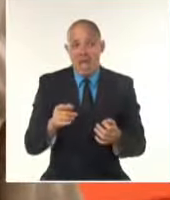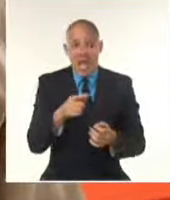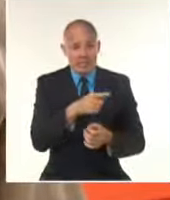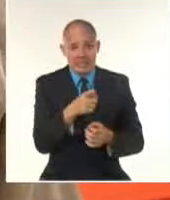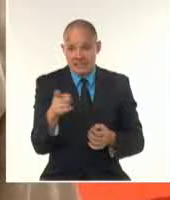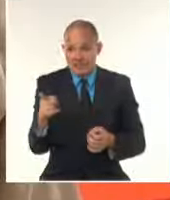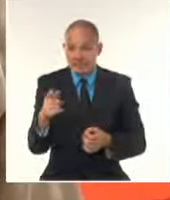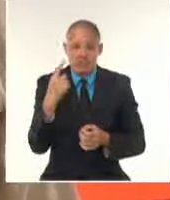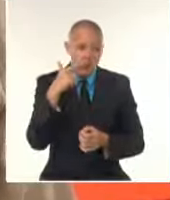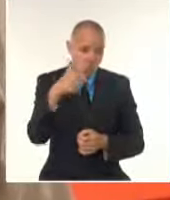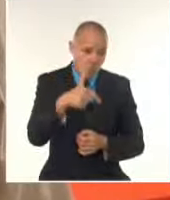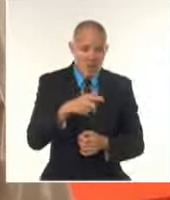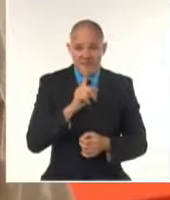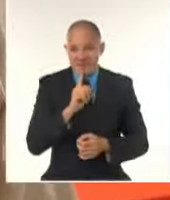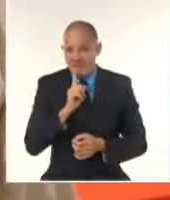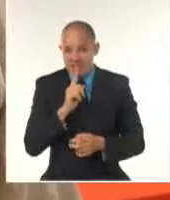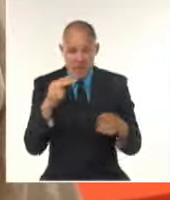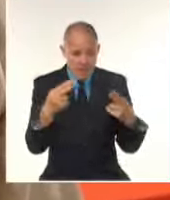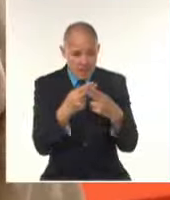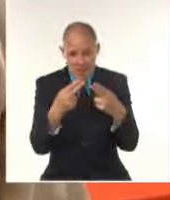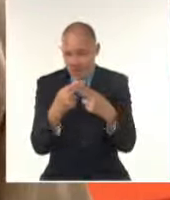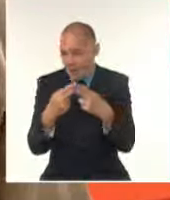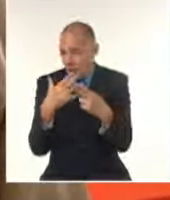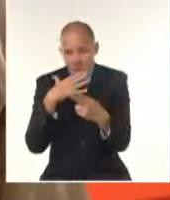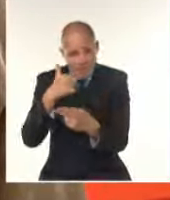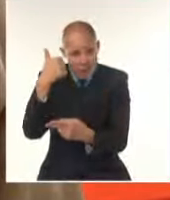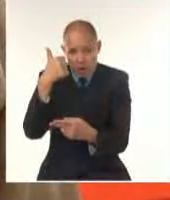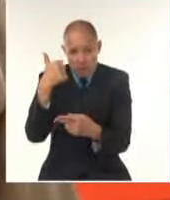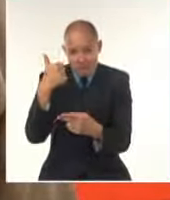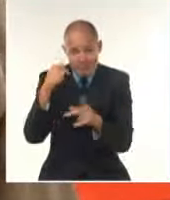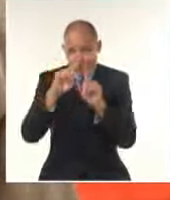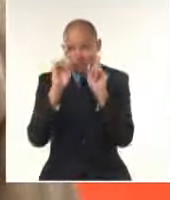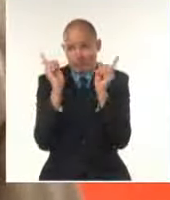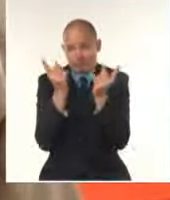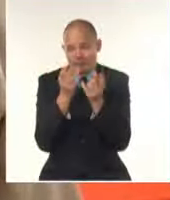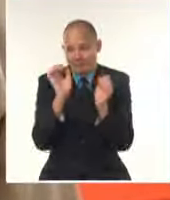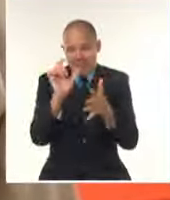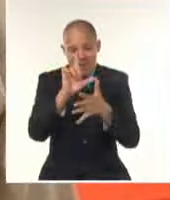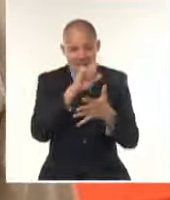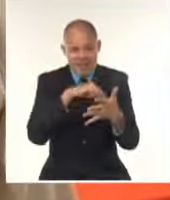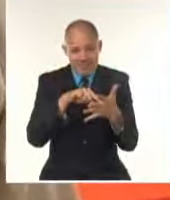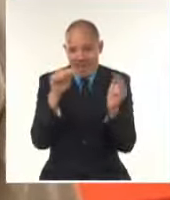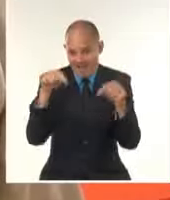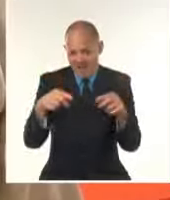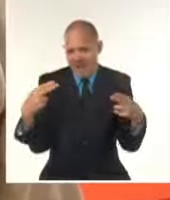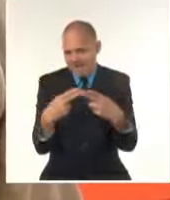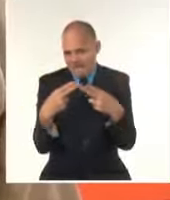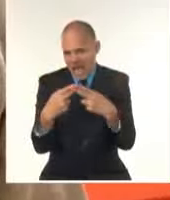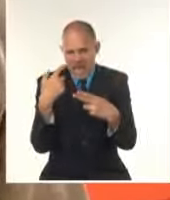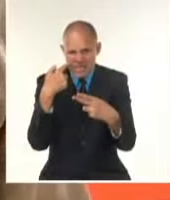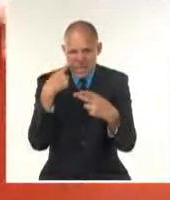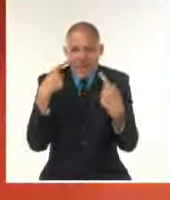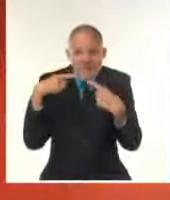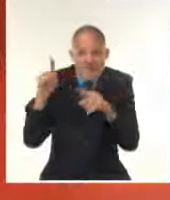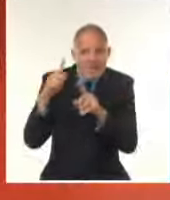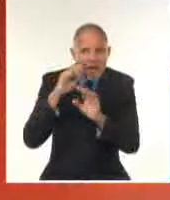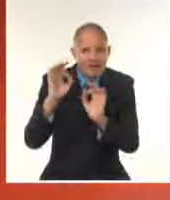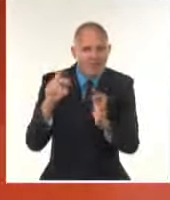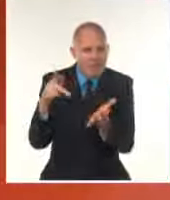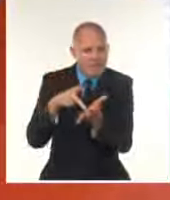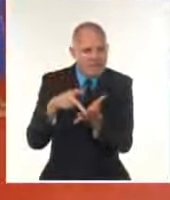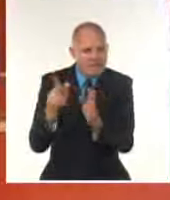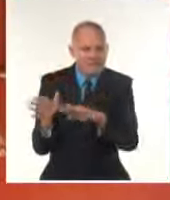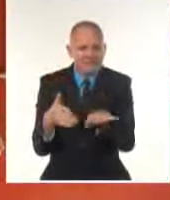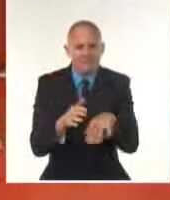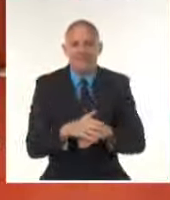y el viernes tenemos los mejores atletas de las Américas compitiendo para puntos olímpicos. Este miércoles